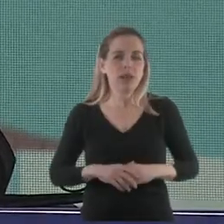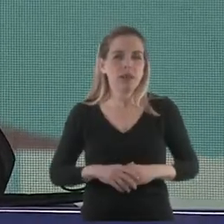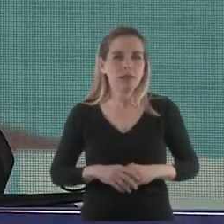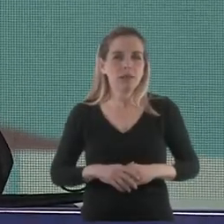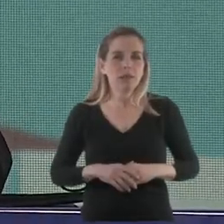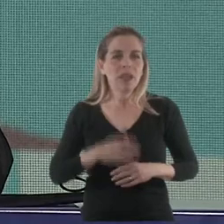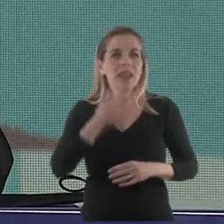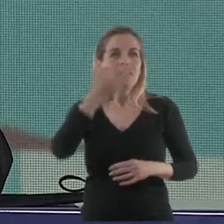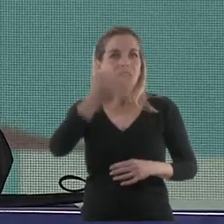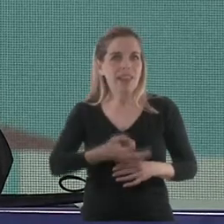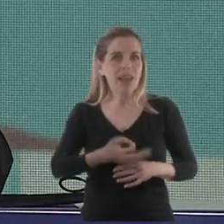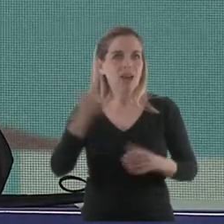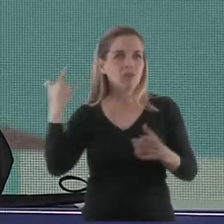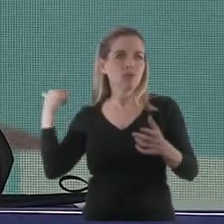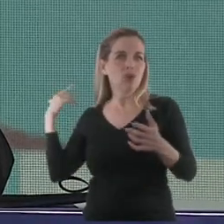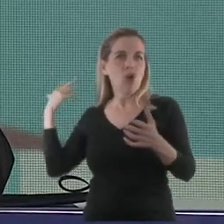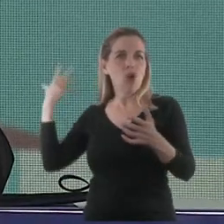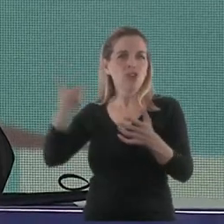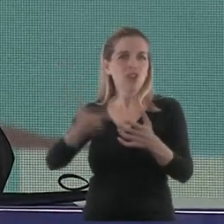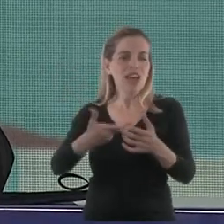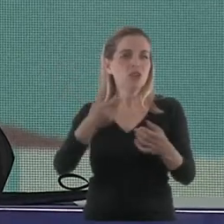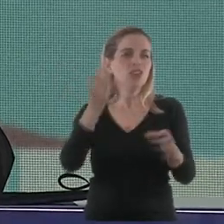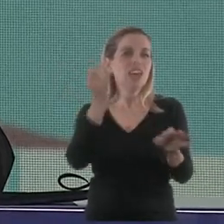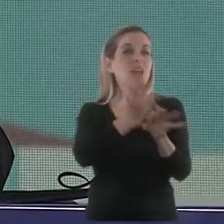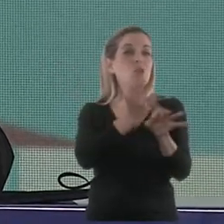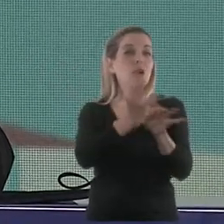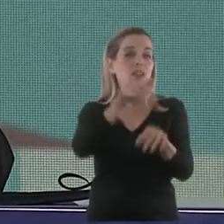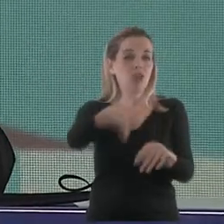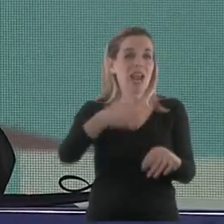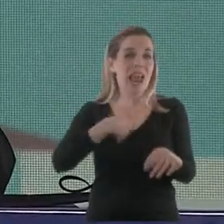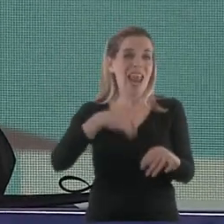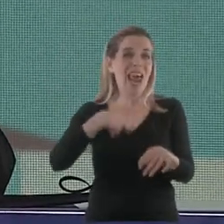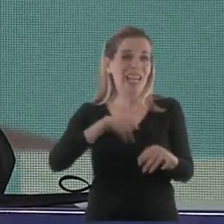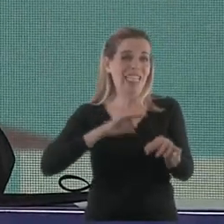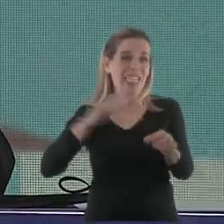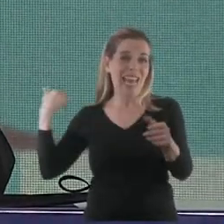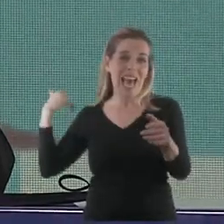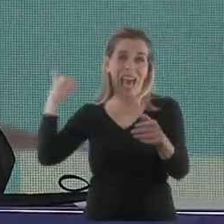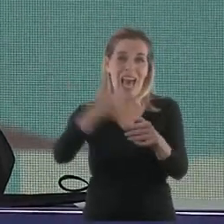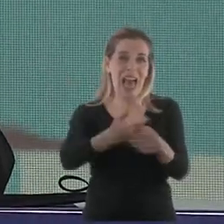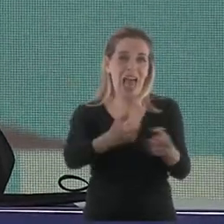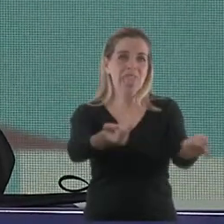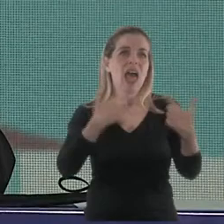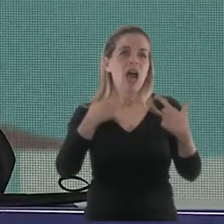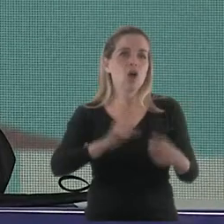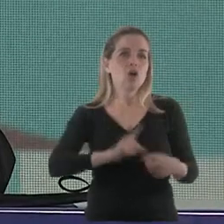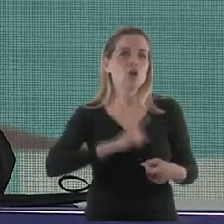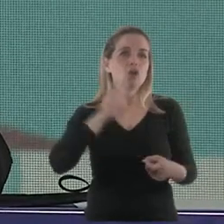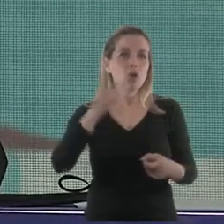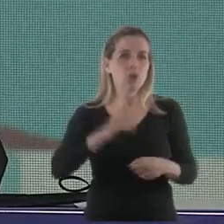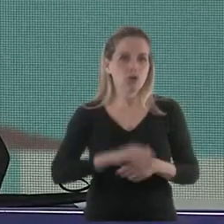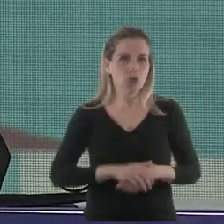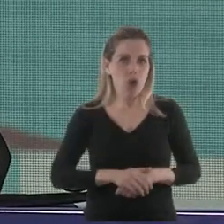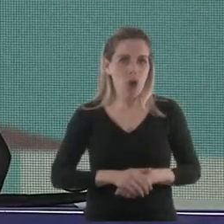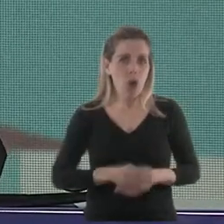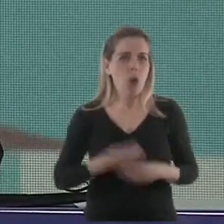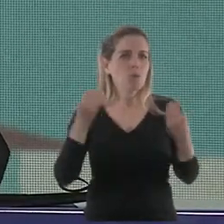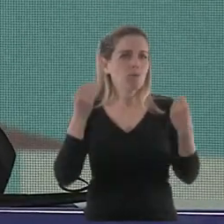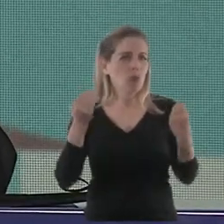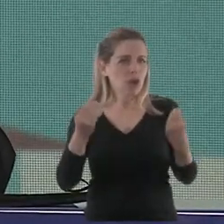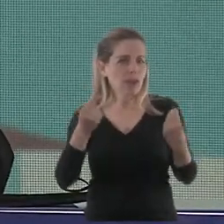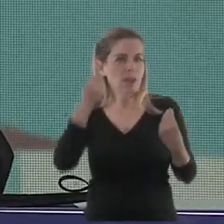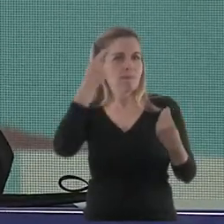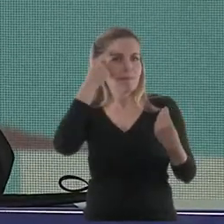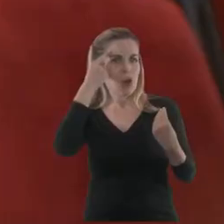La verdad es que la historia de la educación en Argentina debe llenarnos de orgullo, no solo por lo